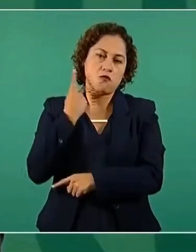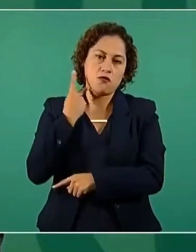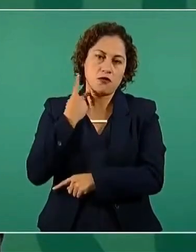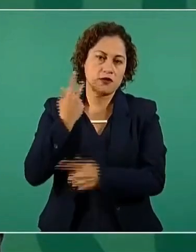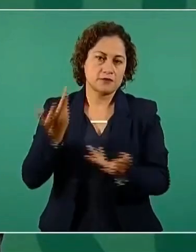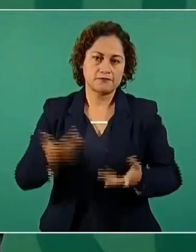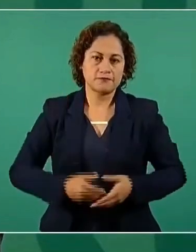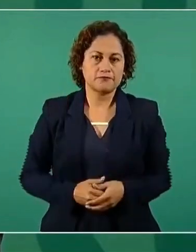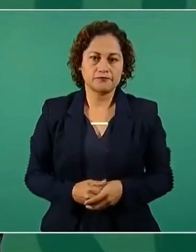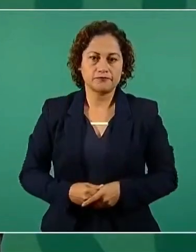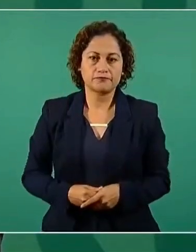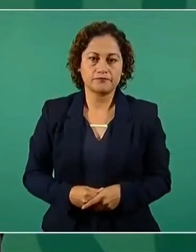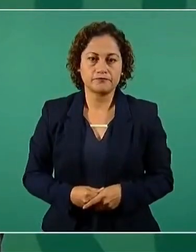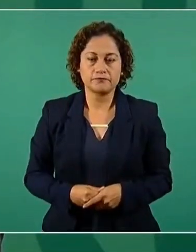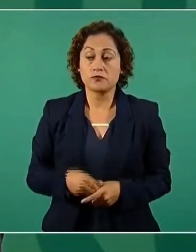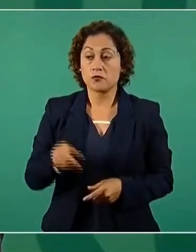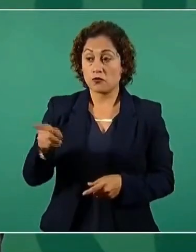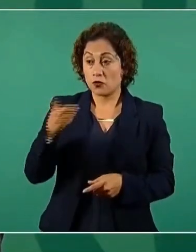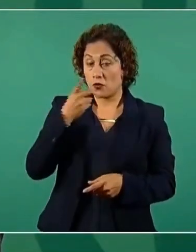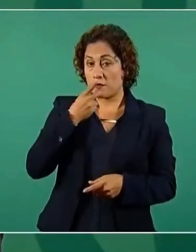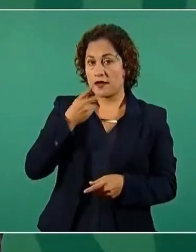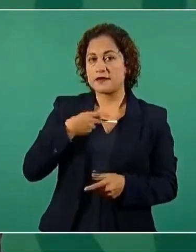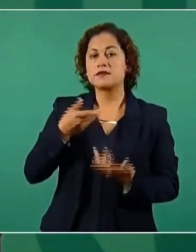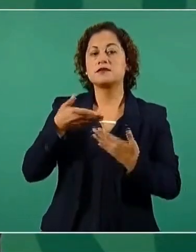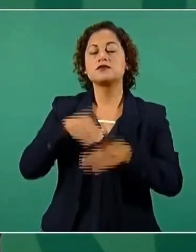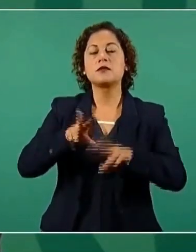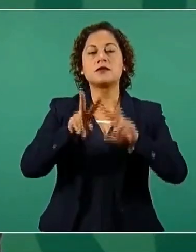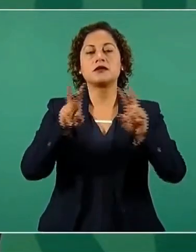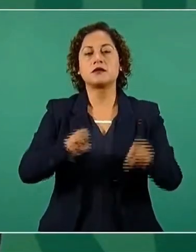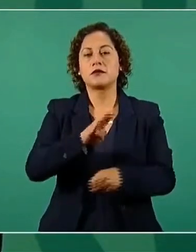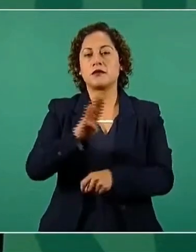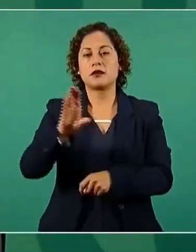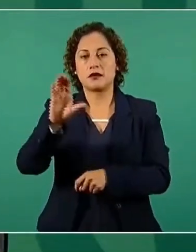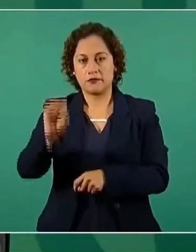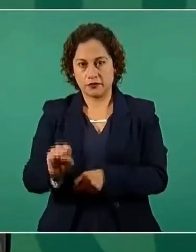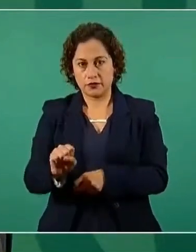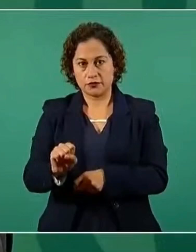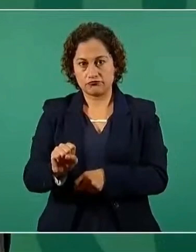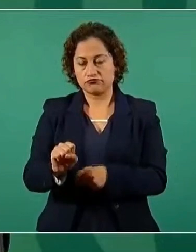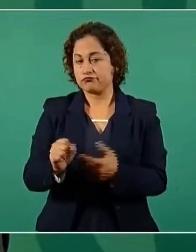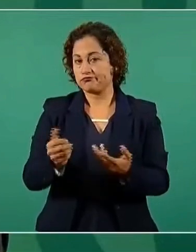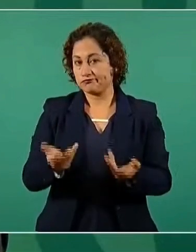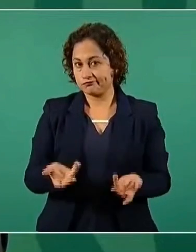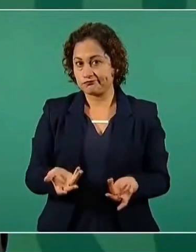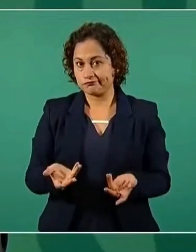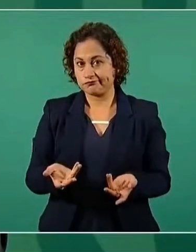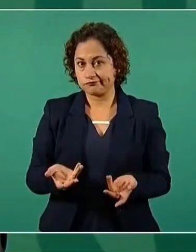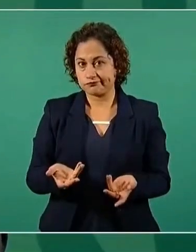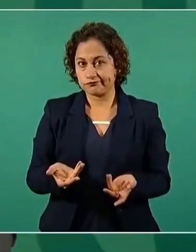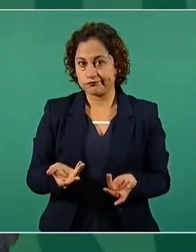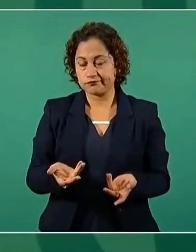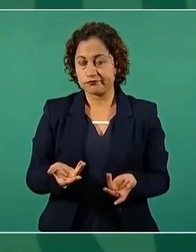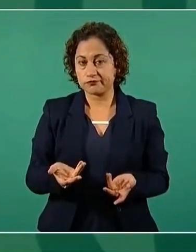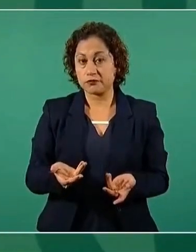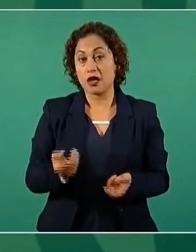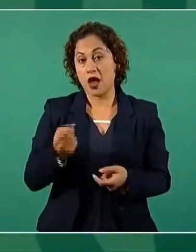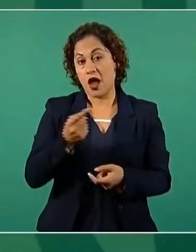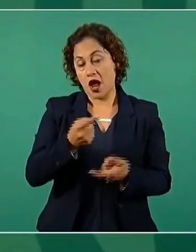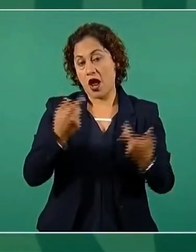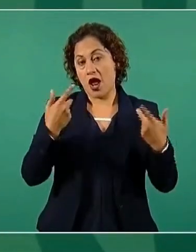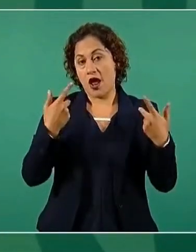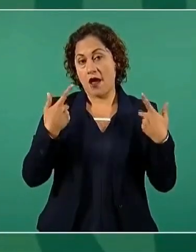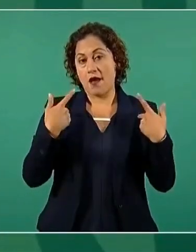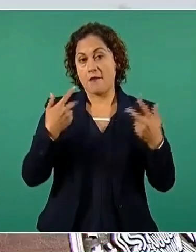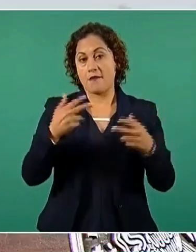En lo que menciona sobre Baja California Sur, pues corresponde al maestro